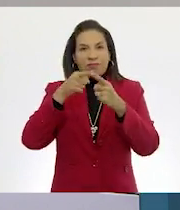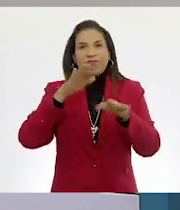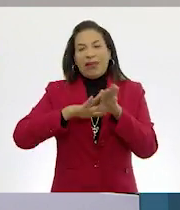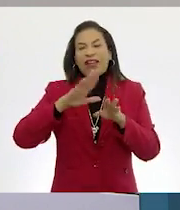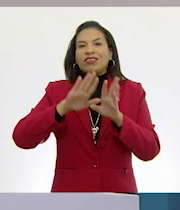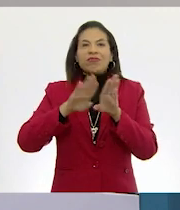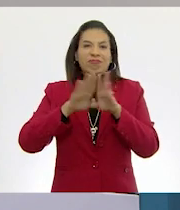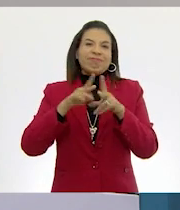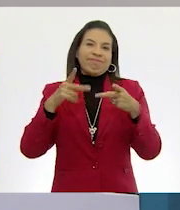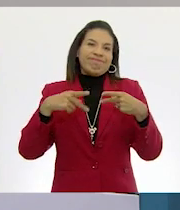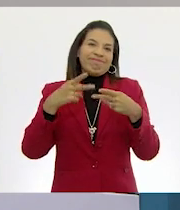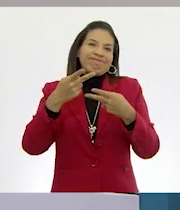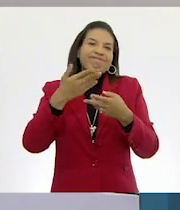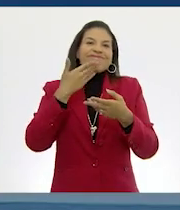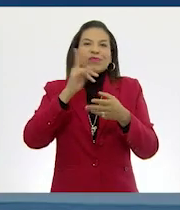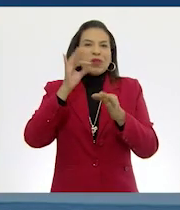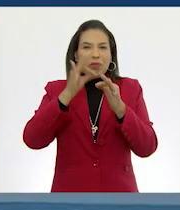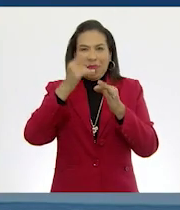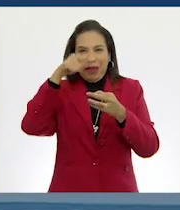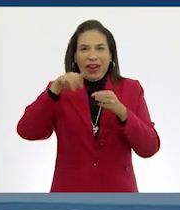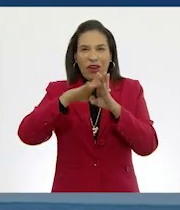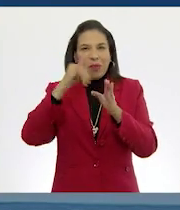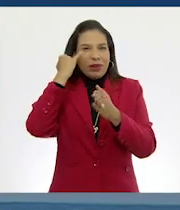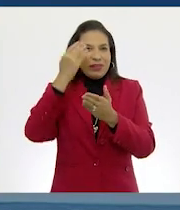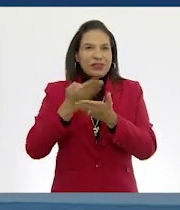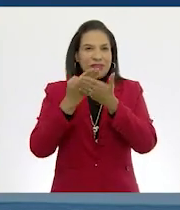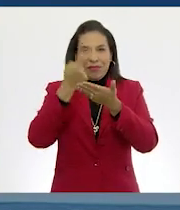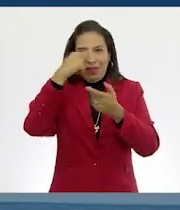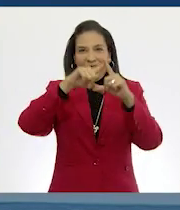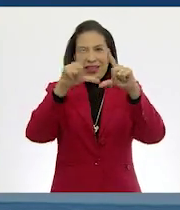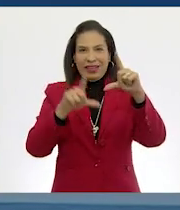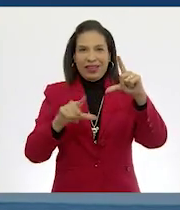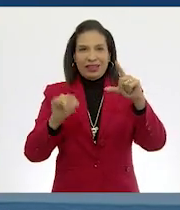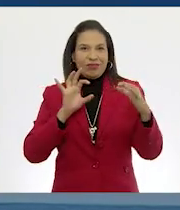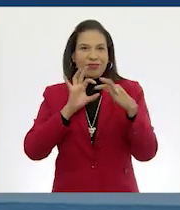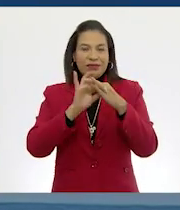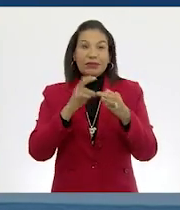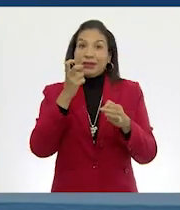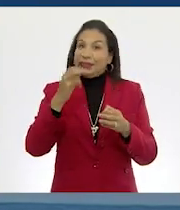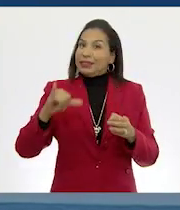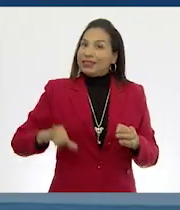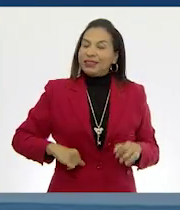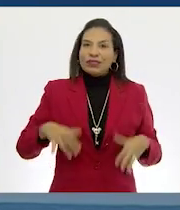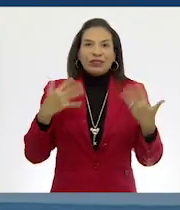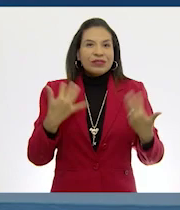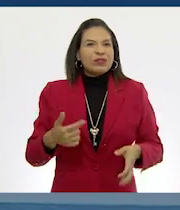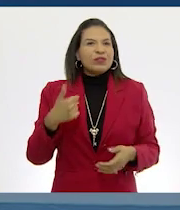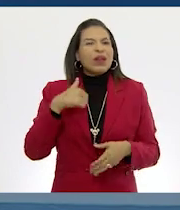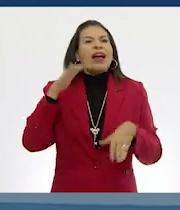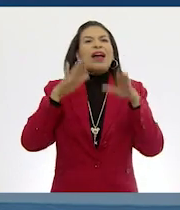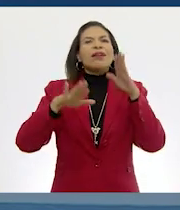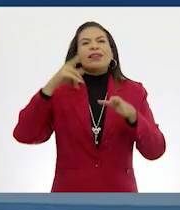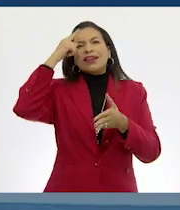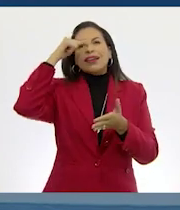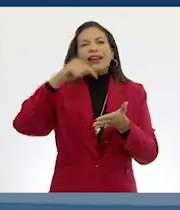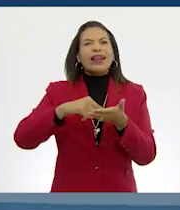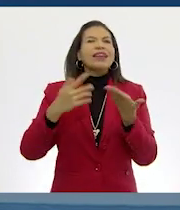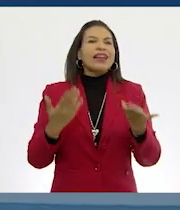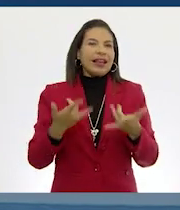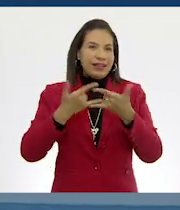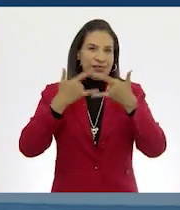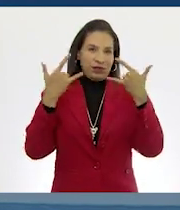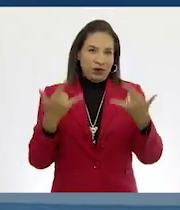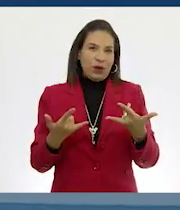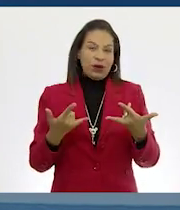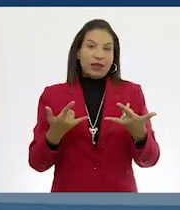más débiles de esta iniciativa nacionalista. ¡Ay, qué interesante es esta parte! Yo a veces creía que en la